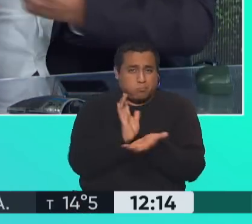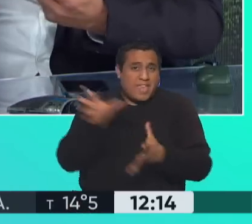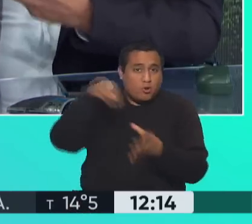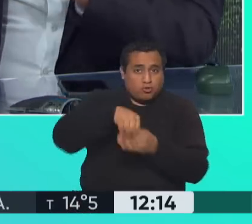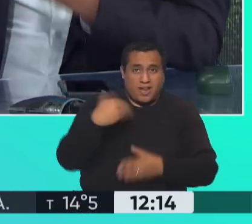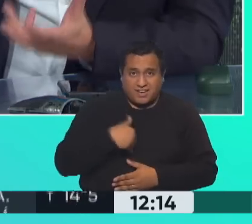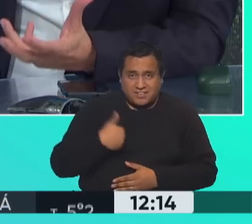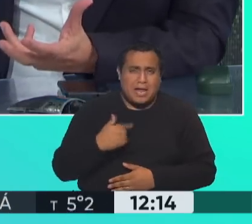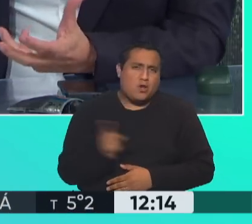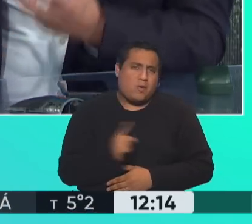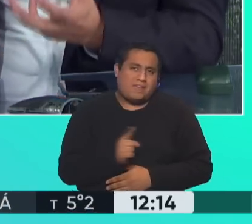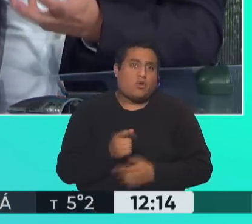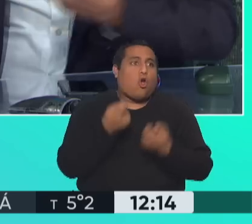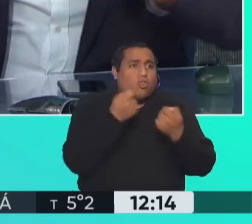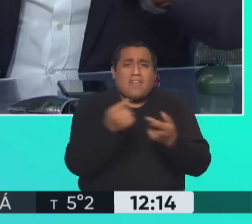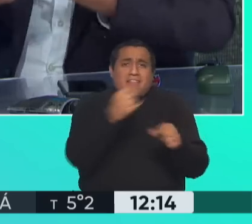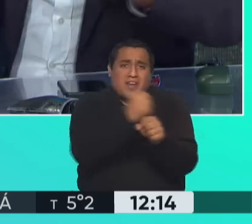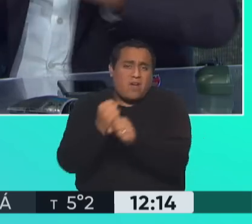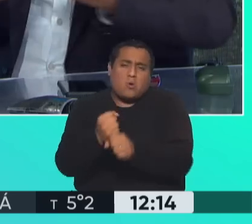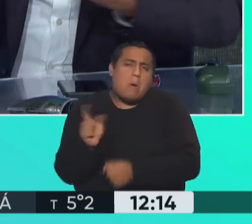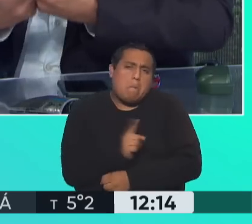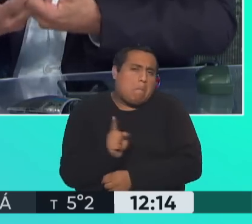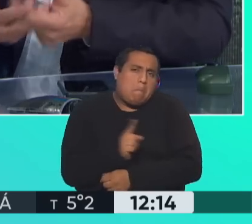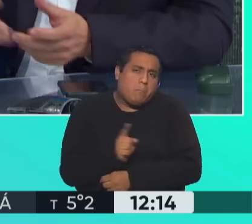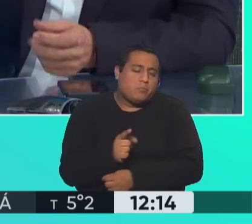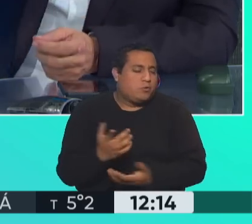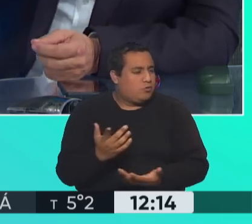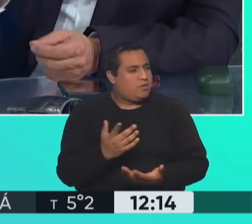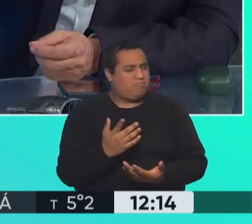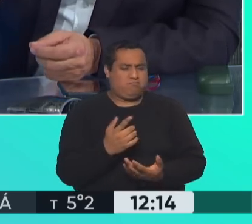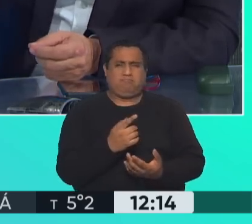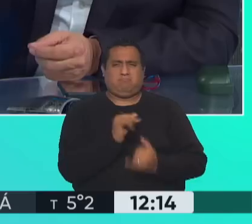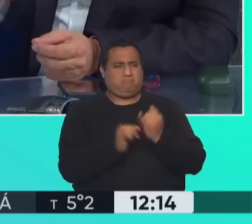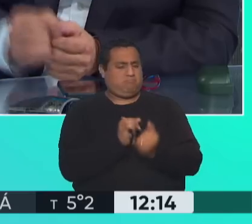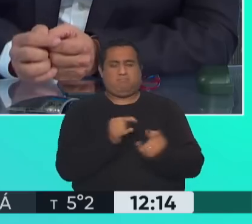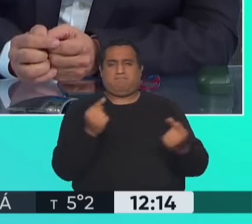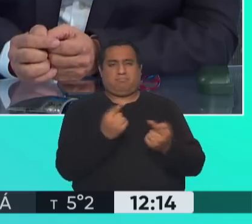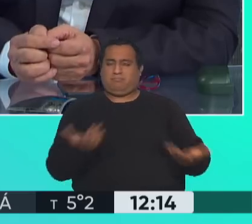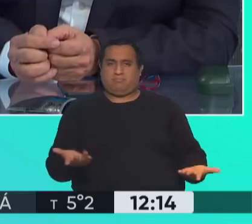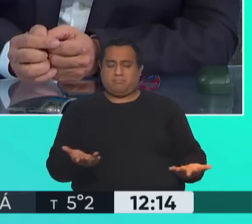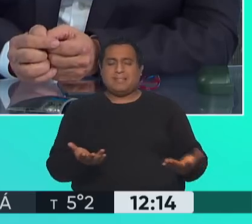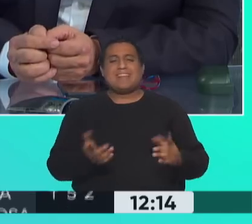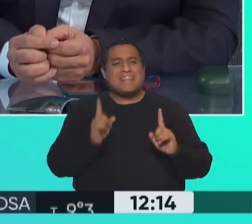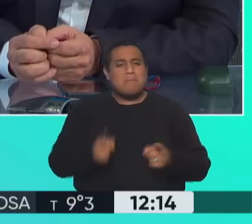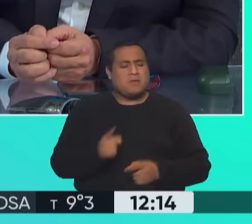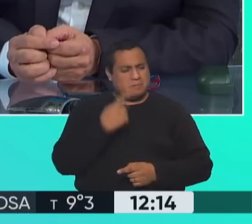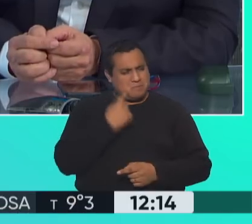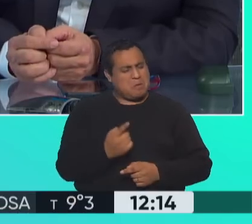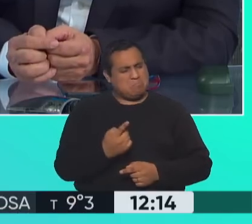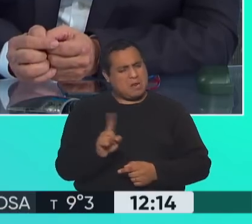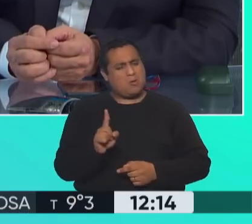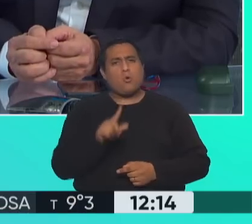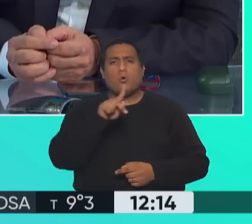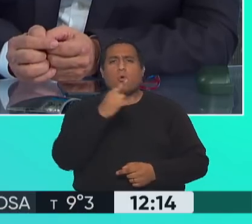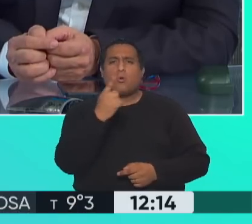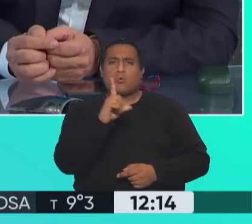ni el que da trabajo. Y esto me parece que ahí es donde confronta la discusión. Es llamativo cómo, de alguna manera, Culfas